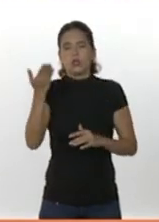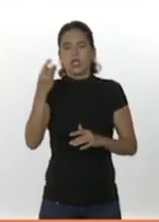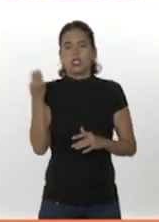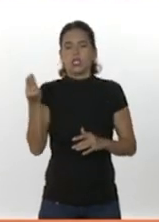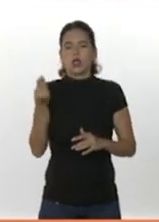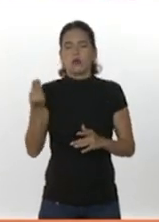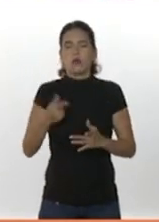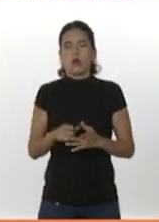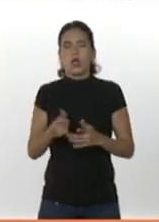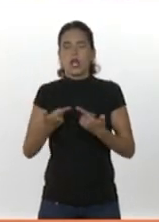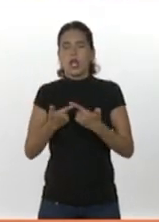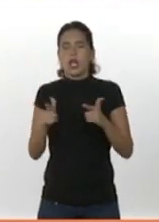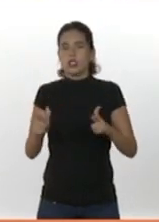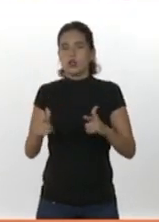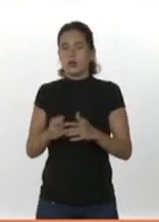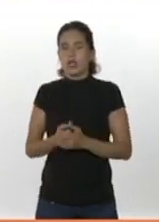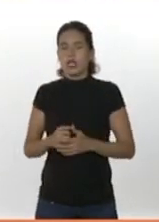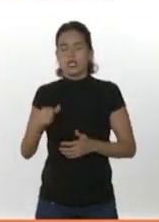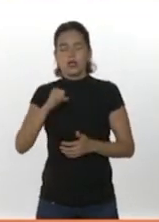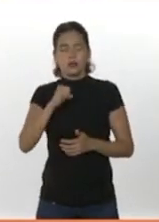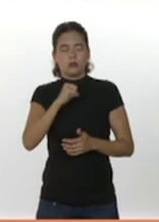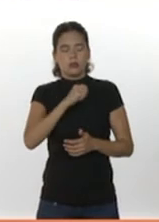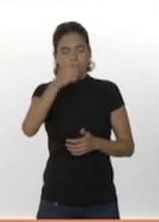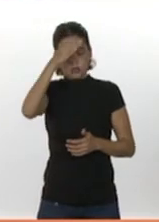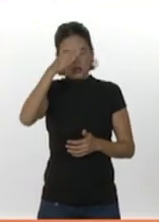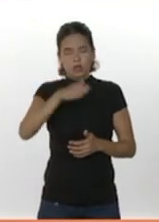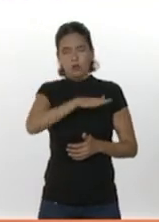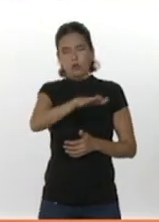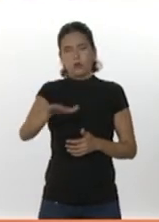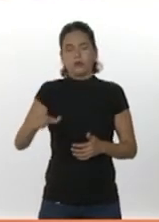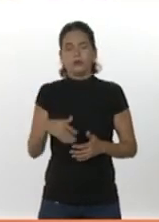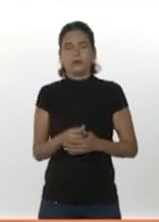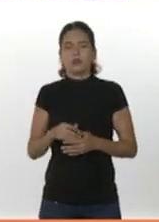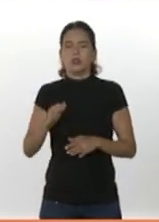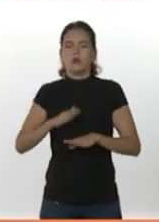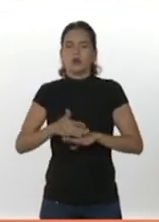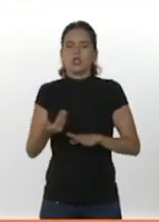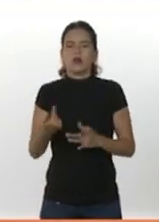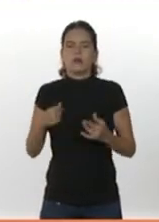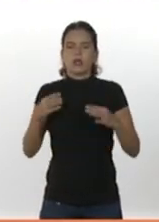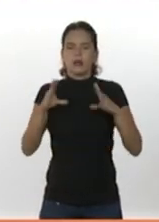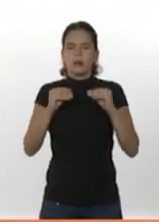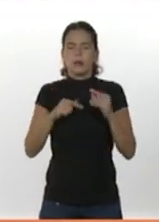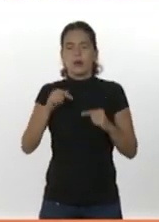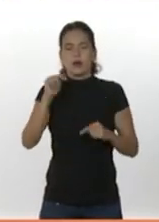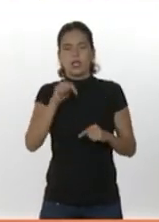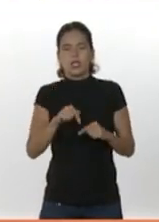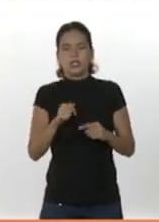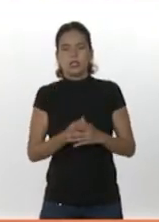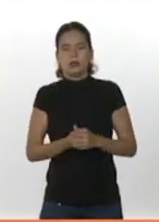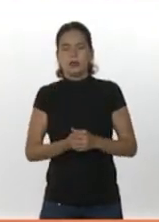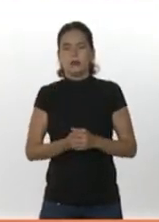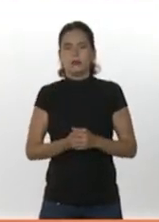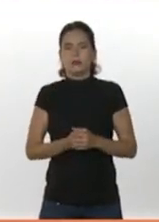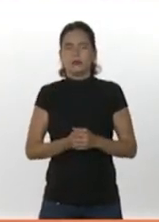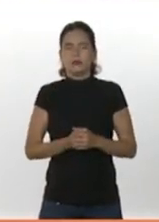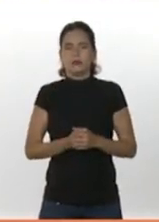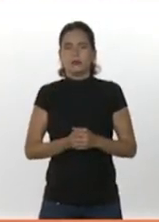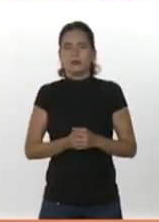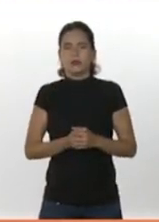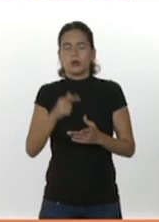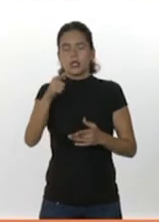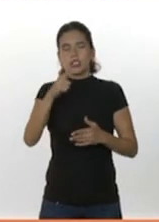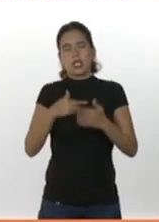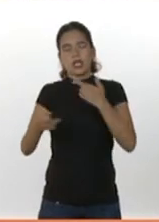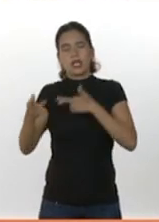es la soberanía y la autodeterminación de los pueblos. ¿Por qué? Porque vamos a hablar esta vez sobre esas